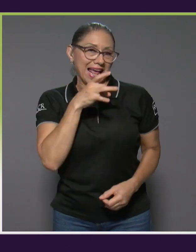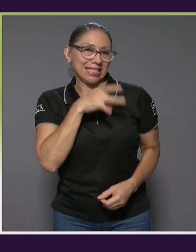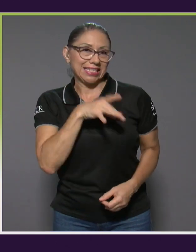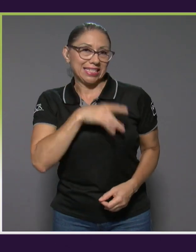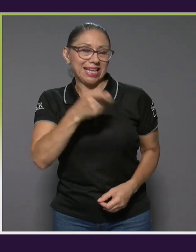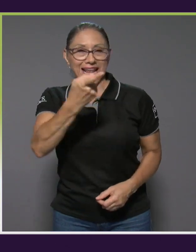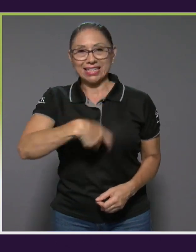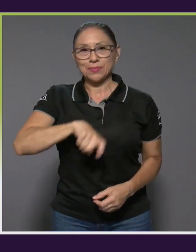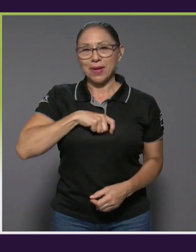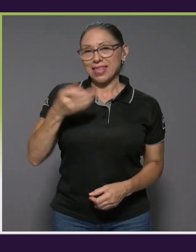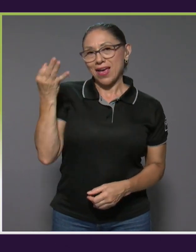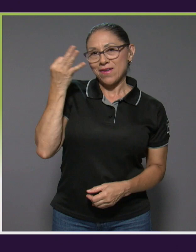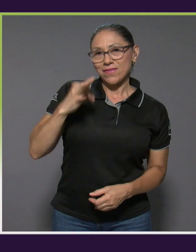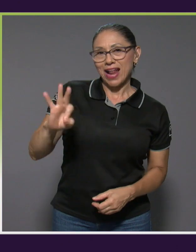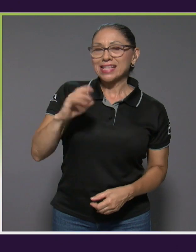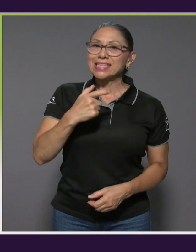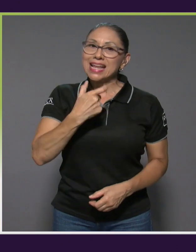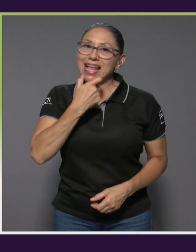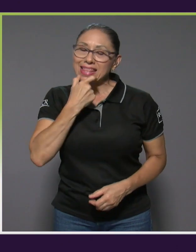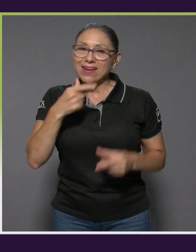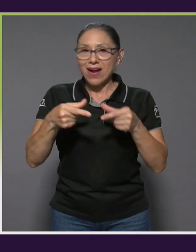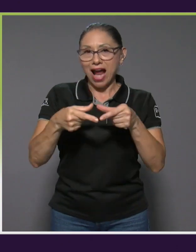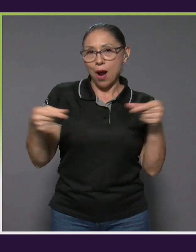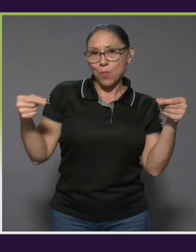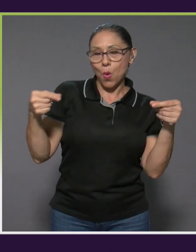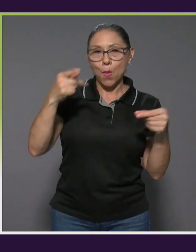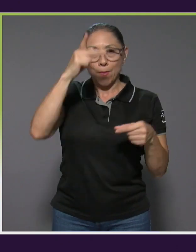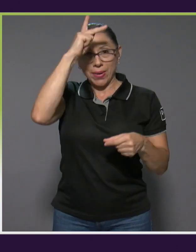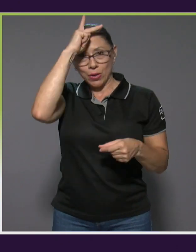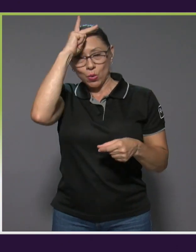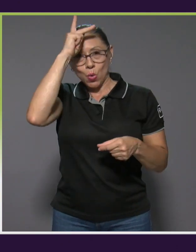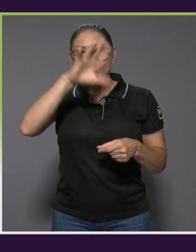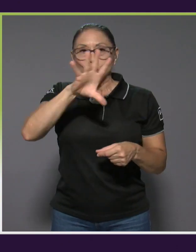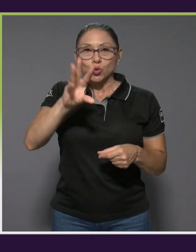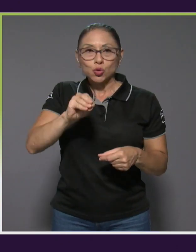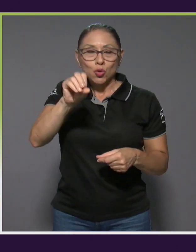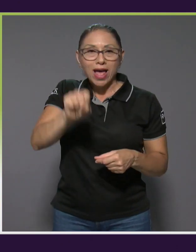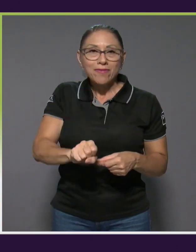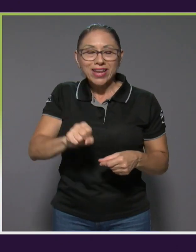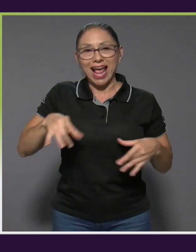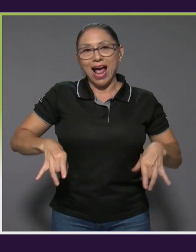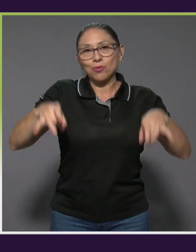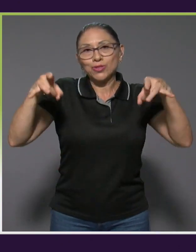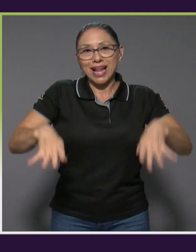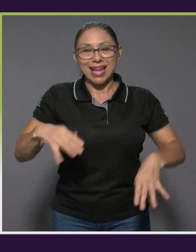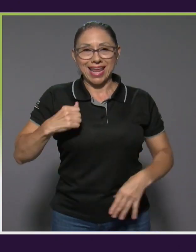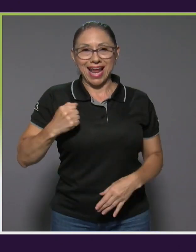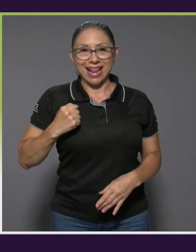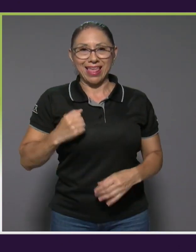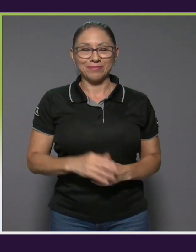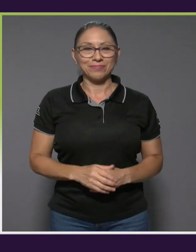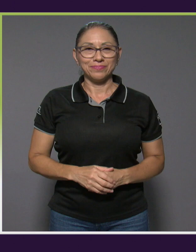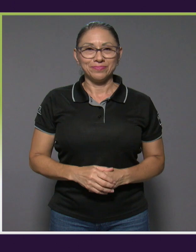España, Francia, Inglaterra, Japón, Perú, Sudáfrica, Australia y Canadá.